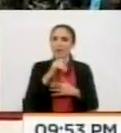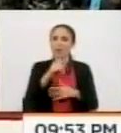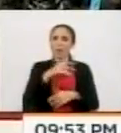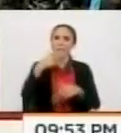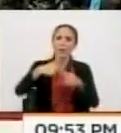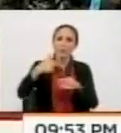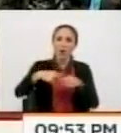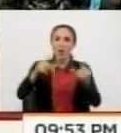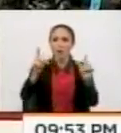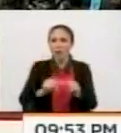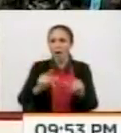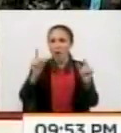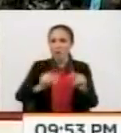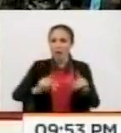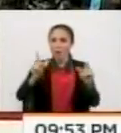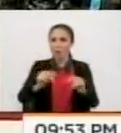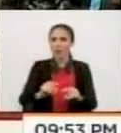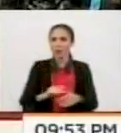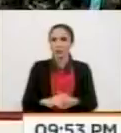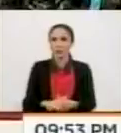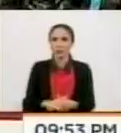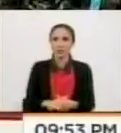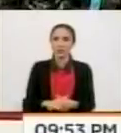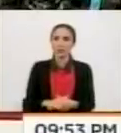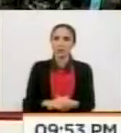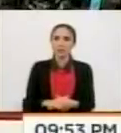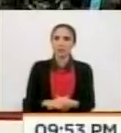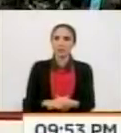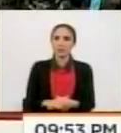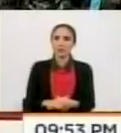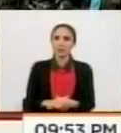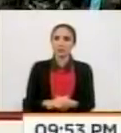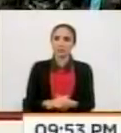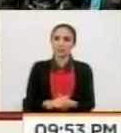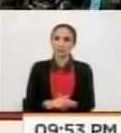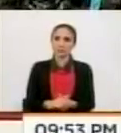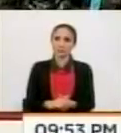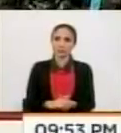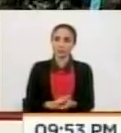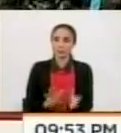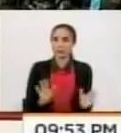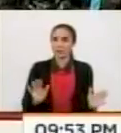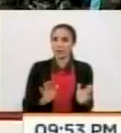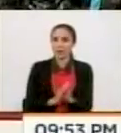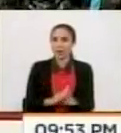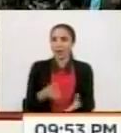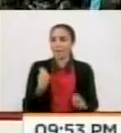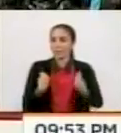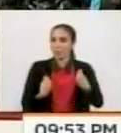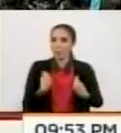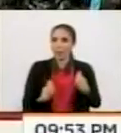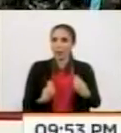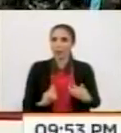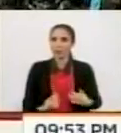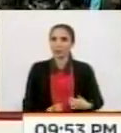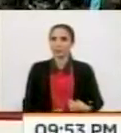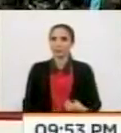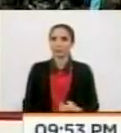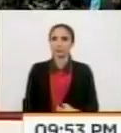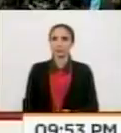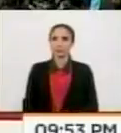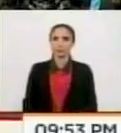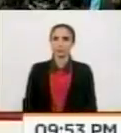a criticar a quien le quitó el cargo de ministro. Se sienten indispensables. Yo les decía, ¿se han puesto en los